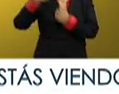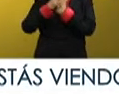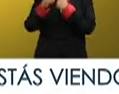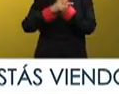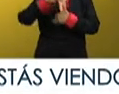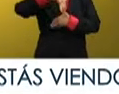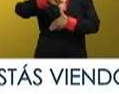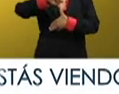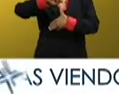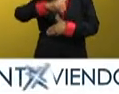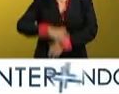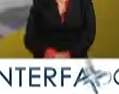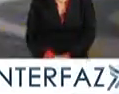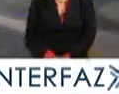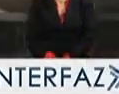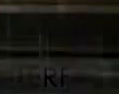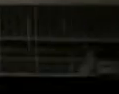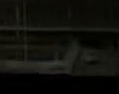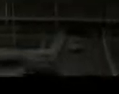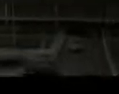país sudamericano.